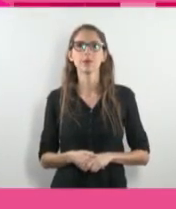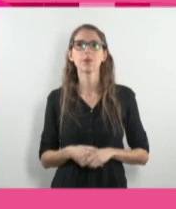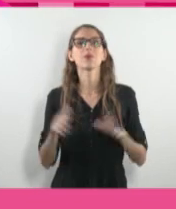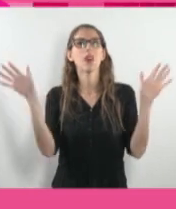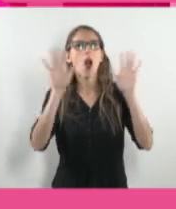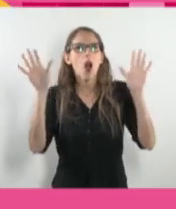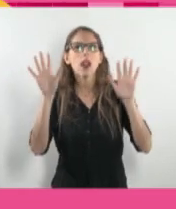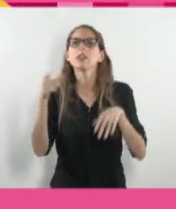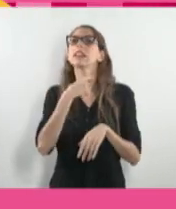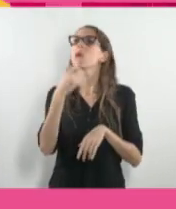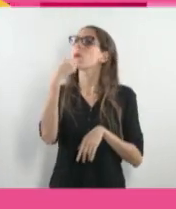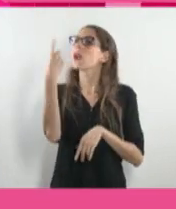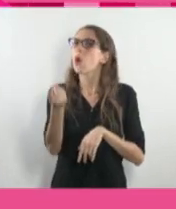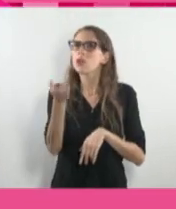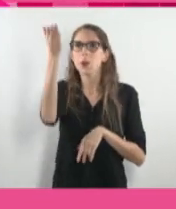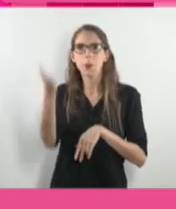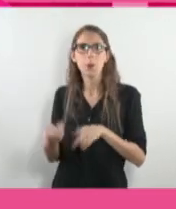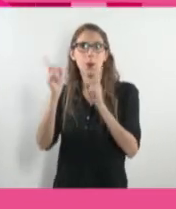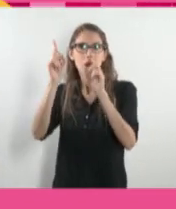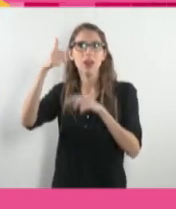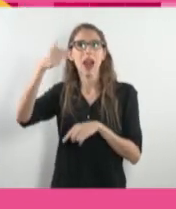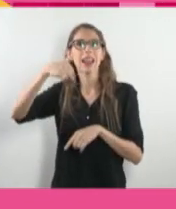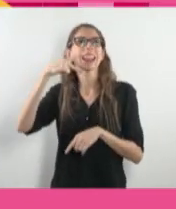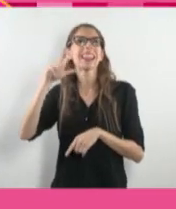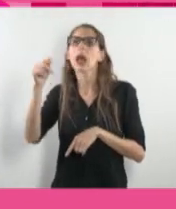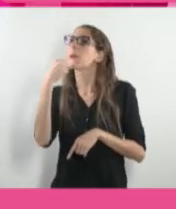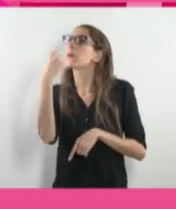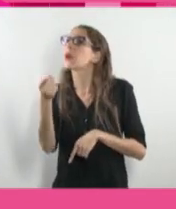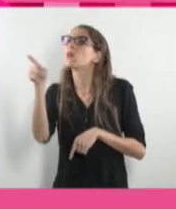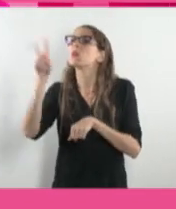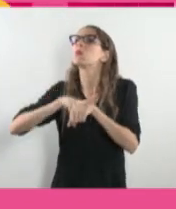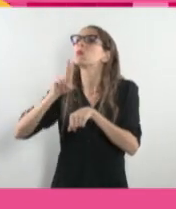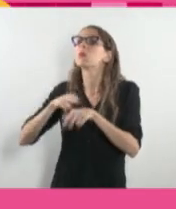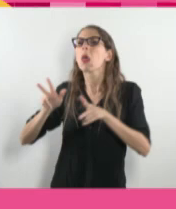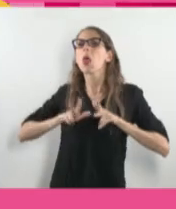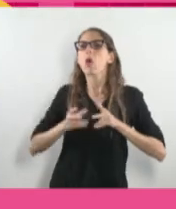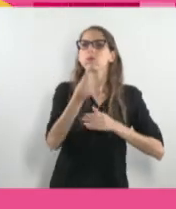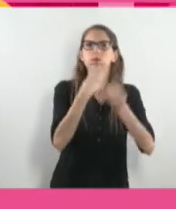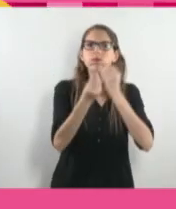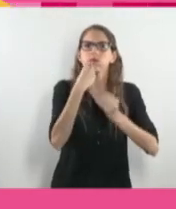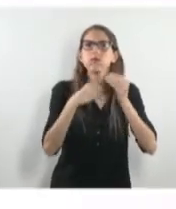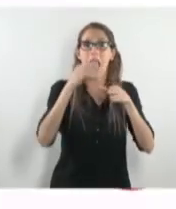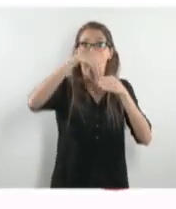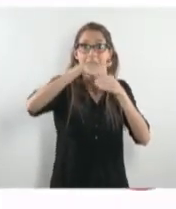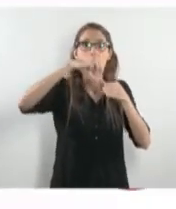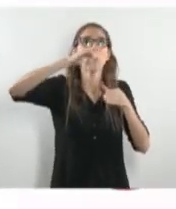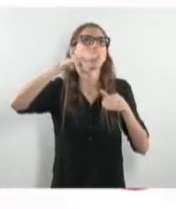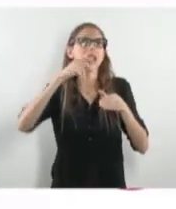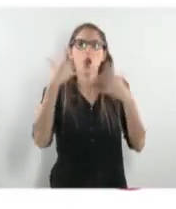Hola, le quería preguntar a la profe Analía cuándo es recomendable el consumo de alimentos con muchas proteínas.